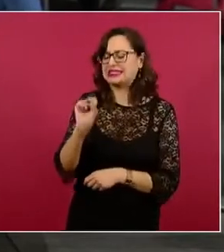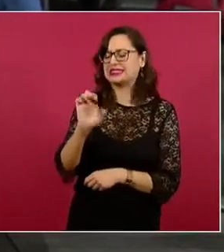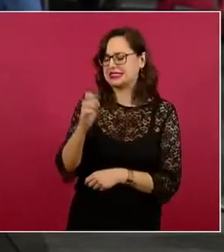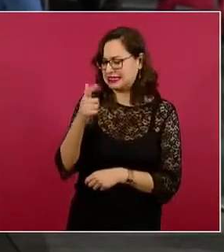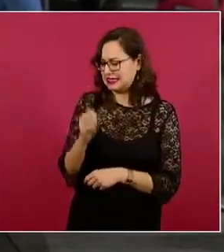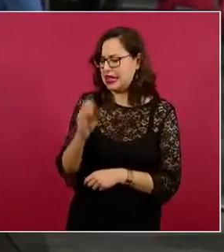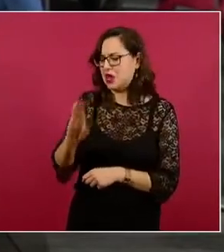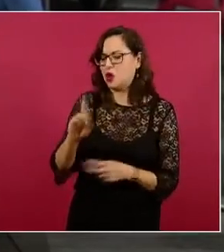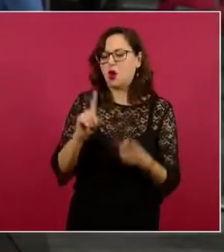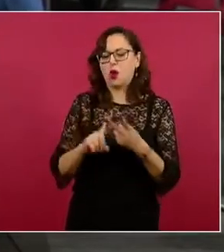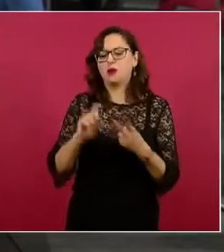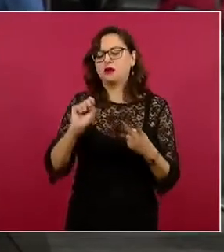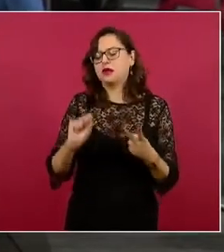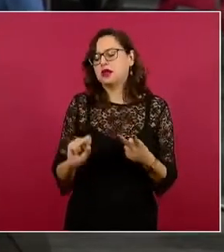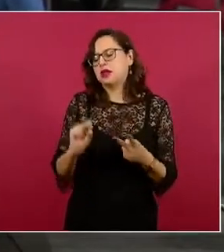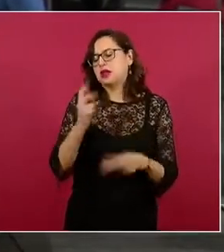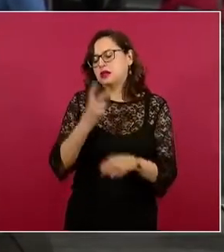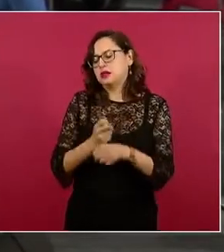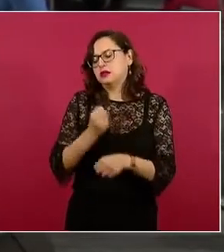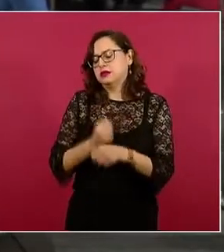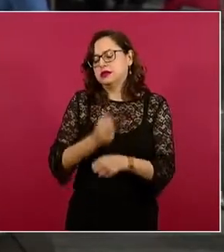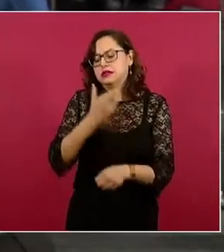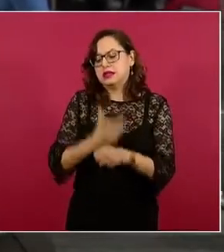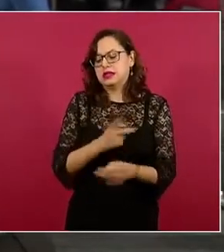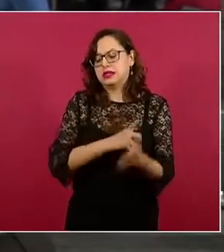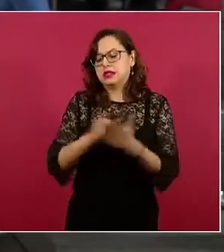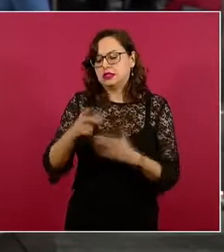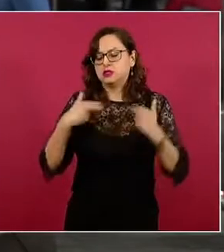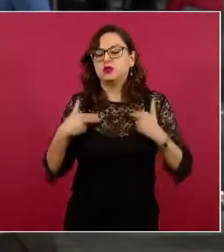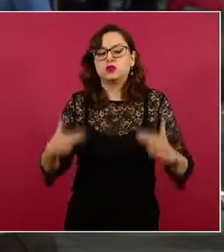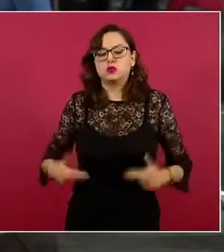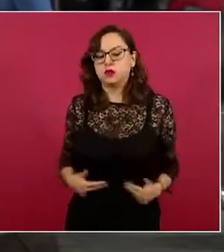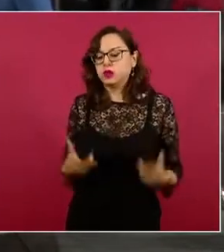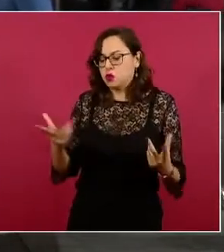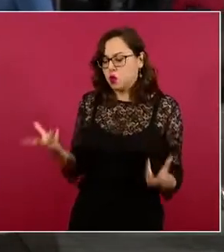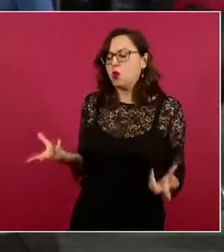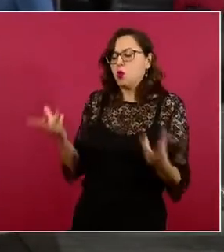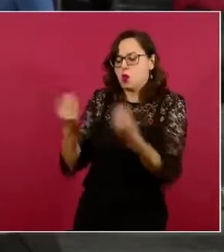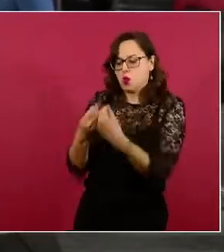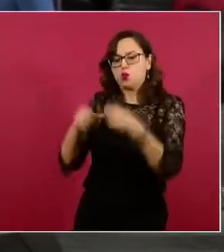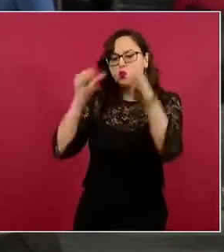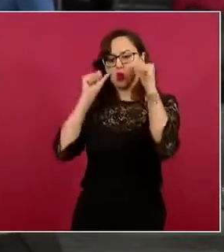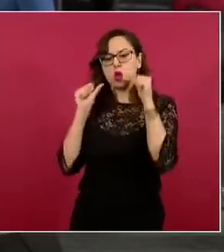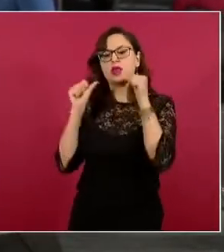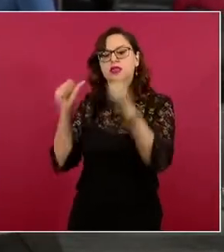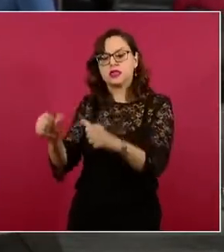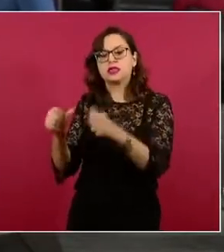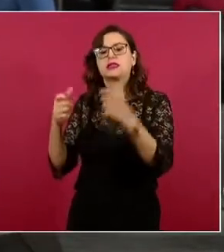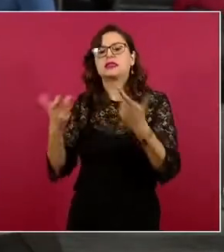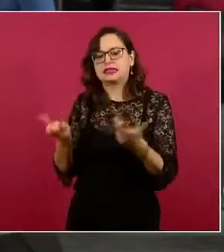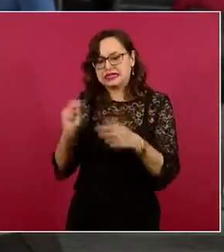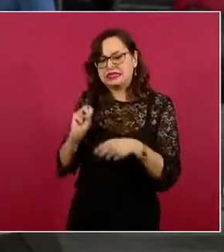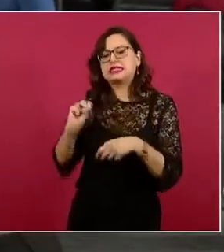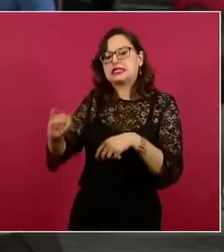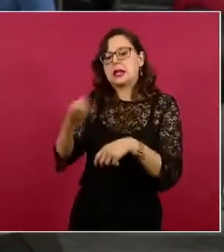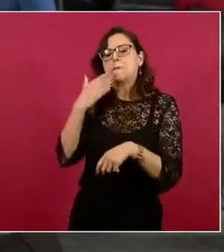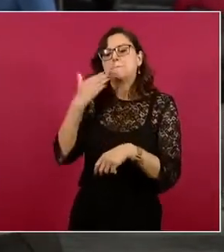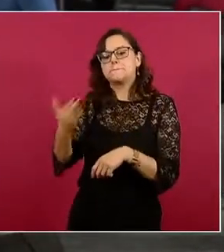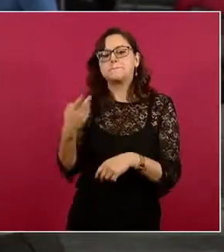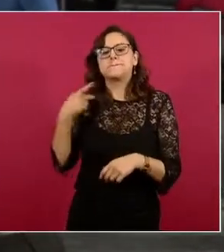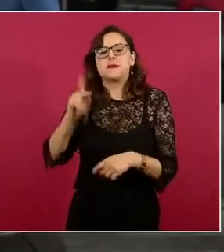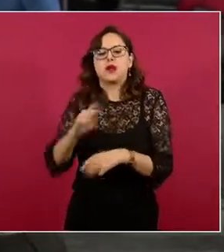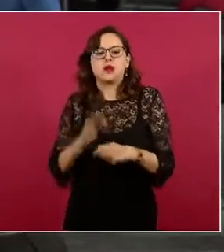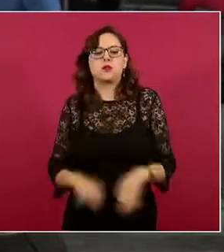la Subsecretaría de Derechos Humanos, lo que ellas dicen es, y lo que usted planteaba con otros grupos, temas ambientalistas, demás, del